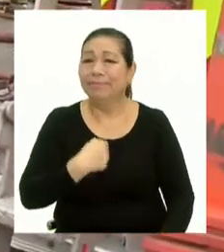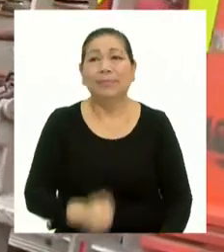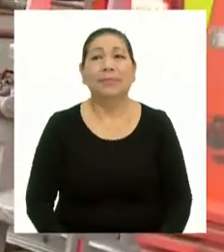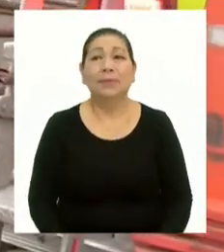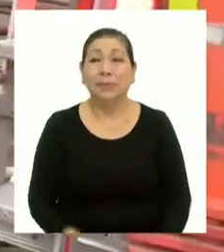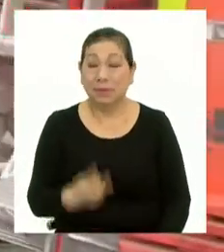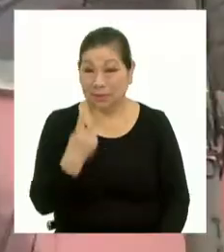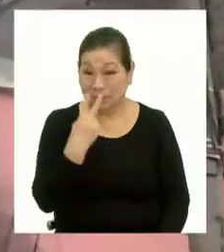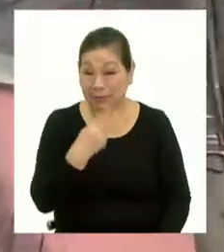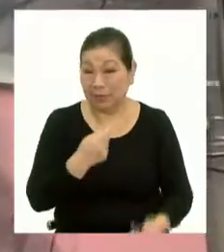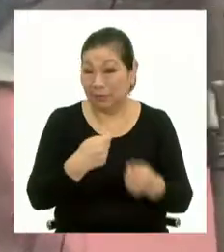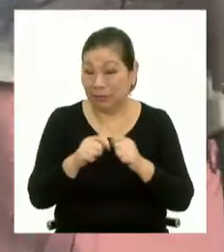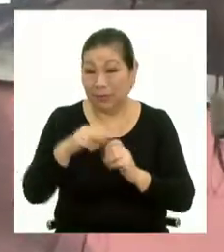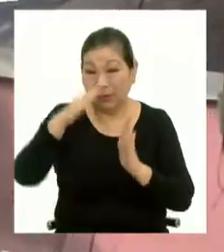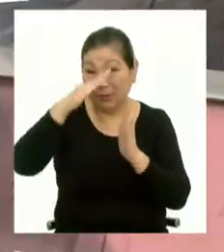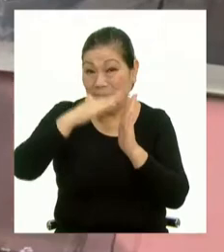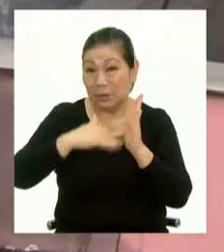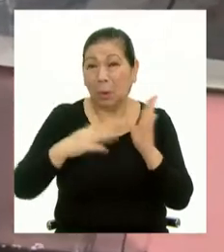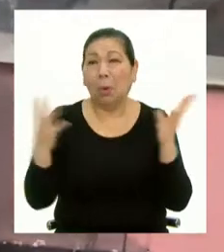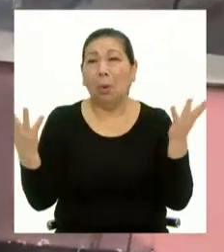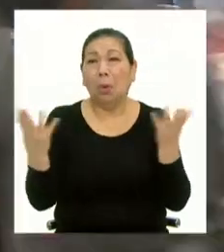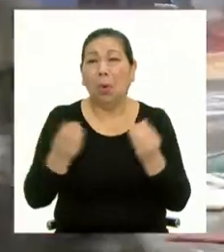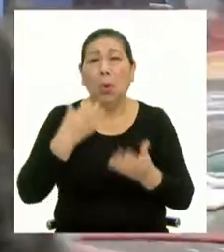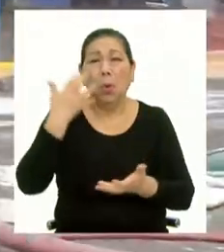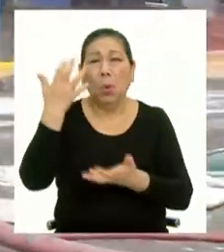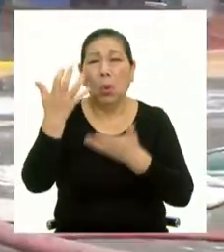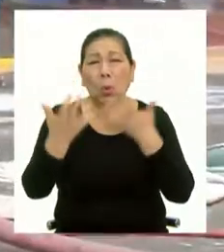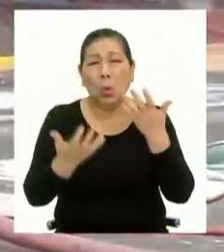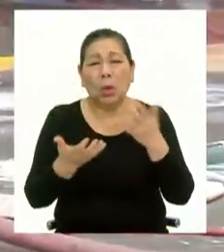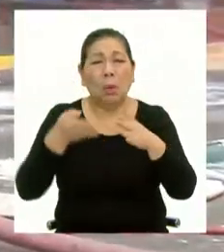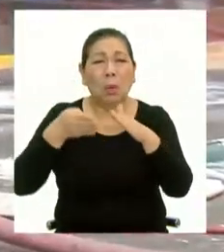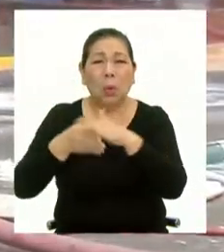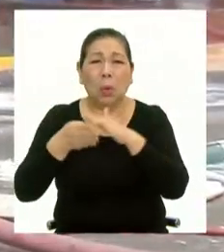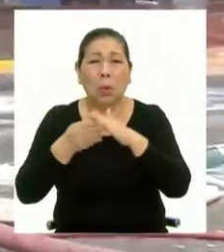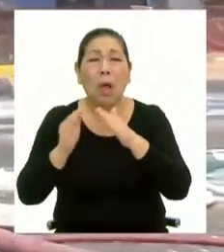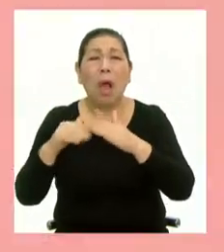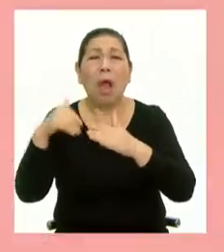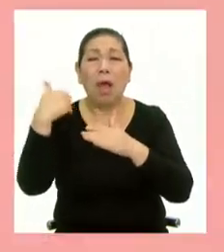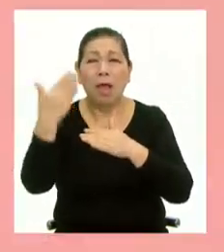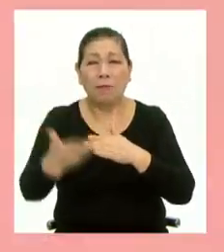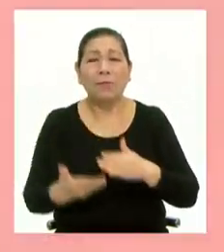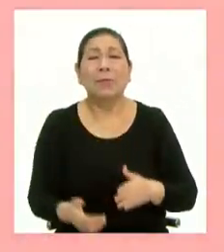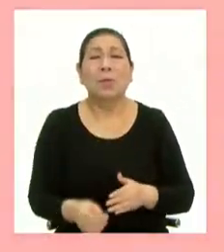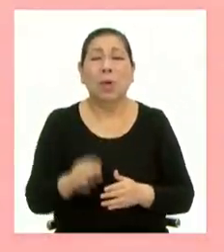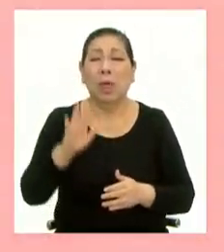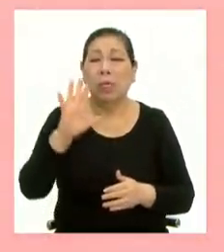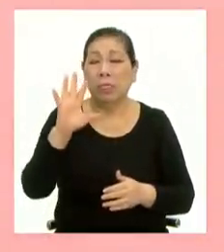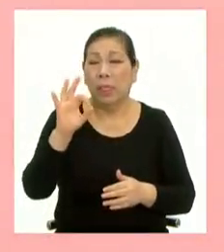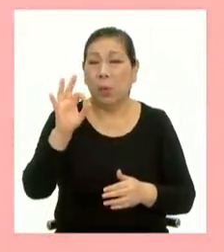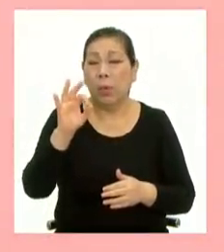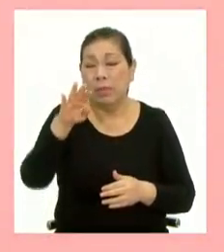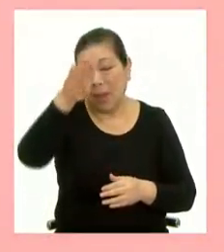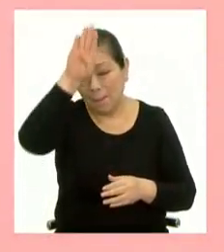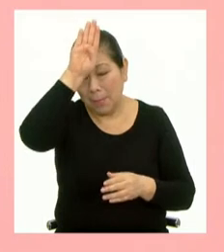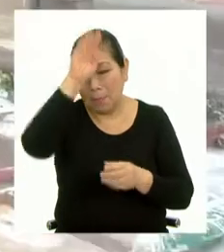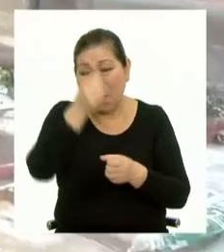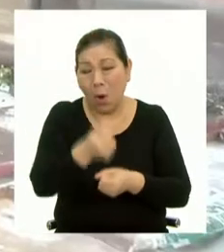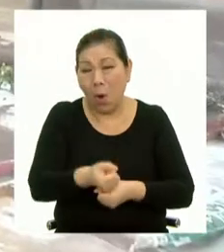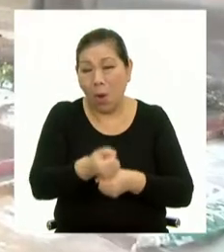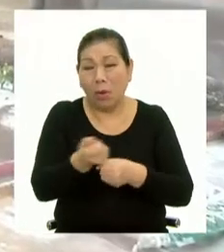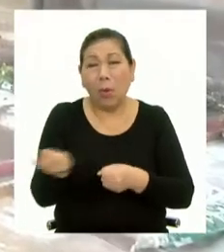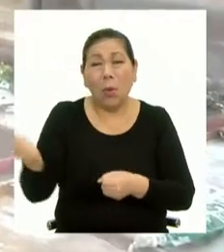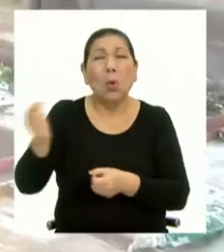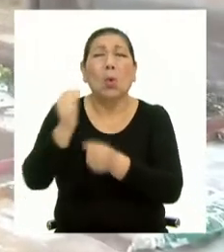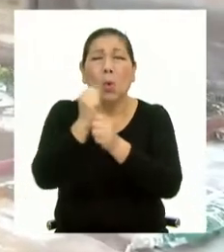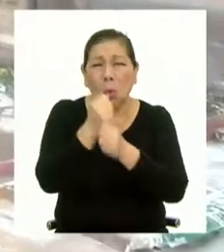Esta galería de venta de pinturas quedó reducida por un incendio de un depósito en la parte posterior. Más de 50 bomberos y 20 unidades tuvieron